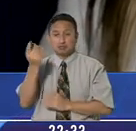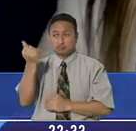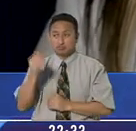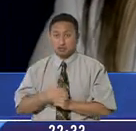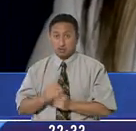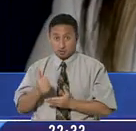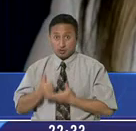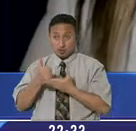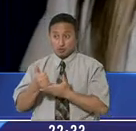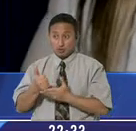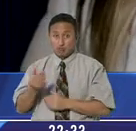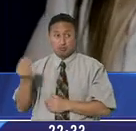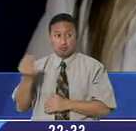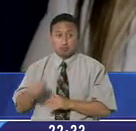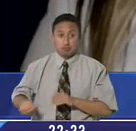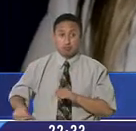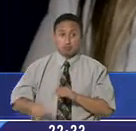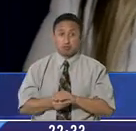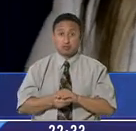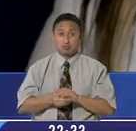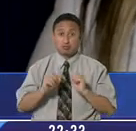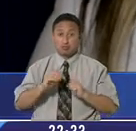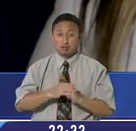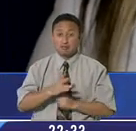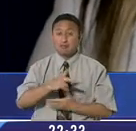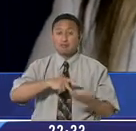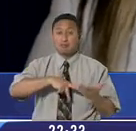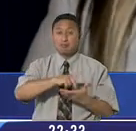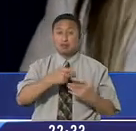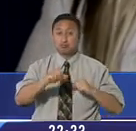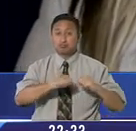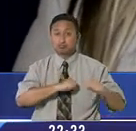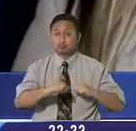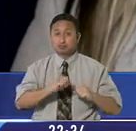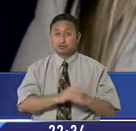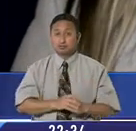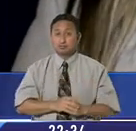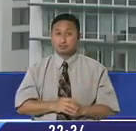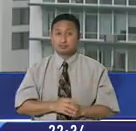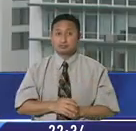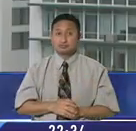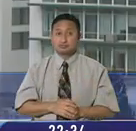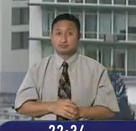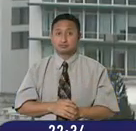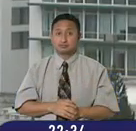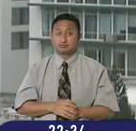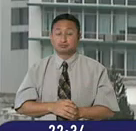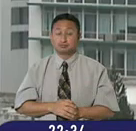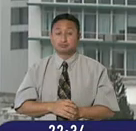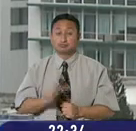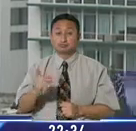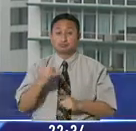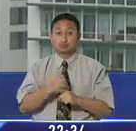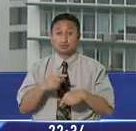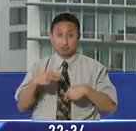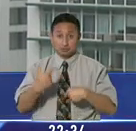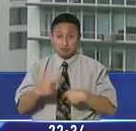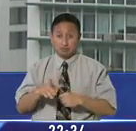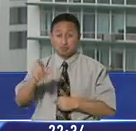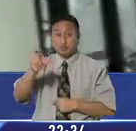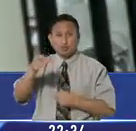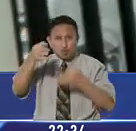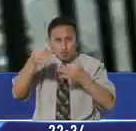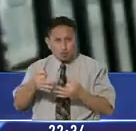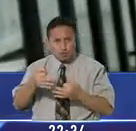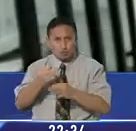dinero y un porcentaje para poder cancelar y agilizar los trámites de los prestadores externos. En tal razón, una vez que se sorprendió al